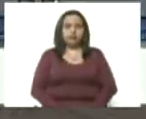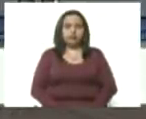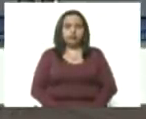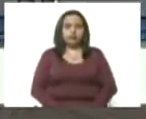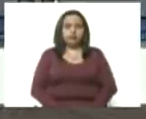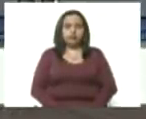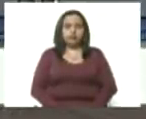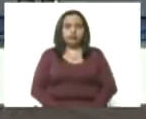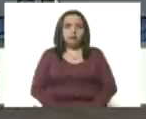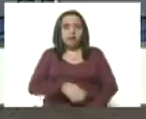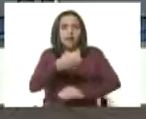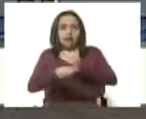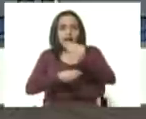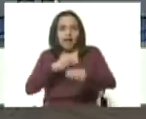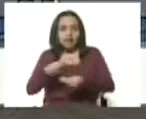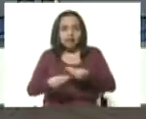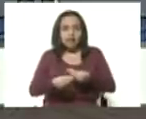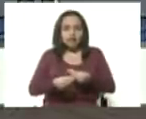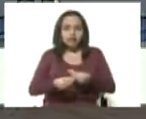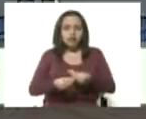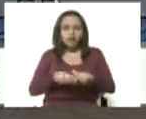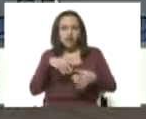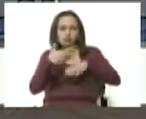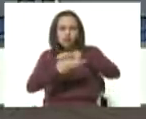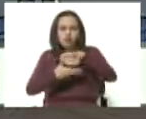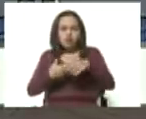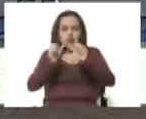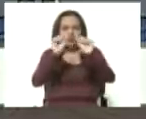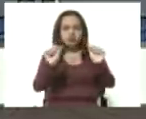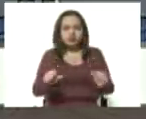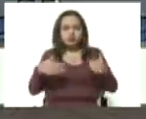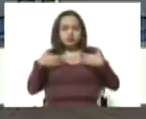y crear un colapso en el sistema de salud.